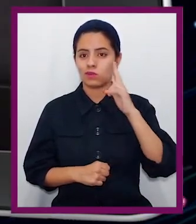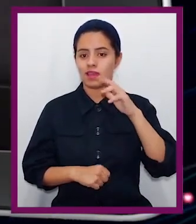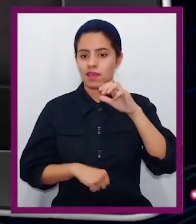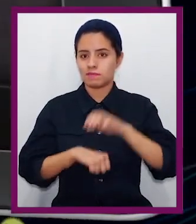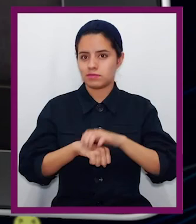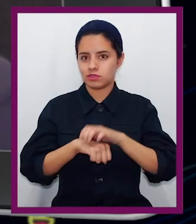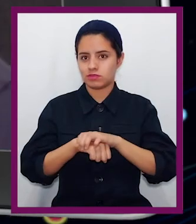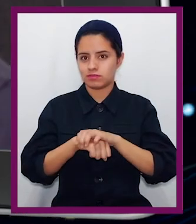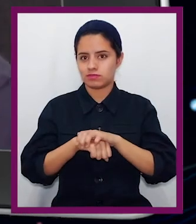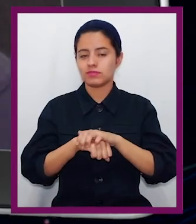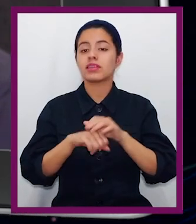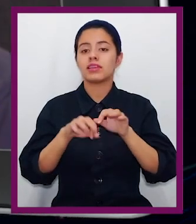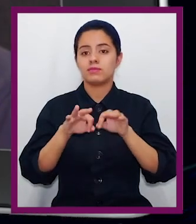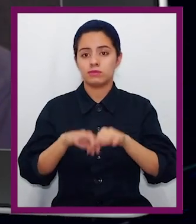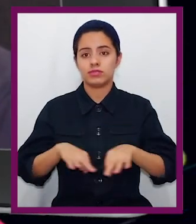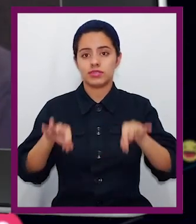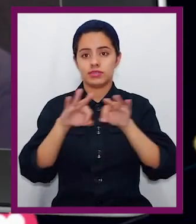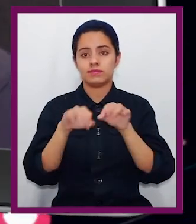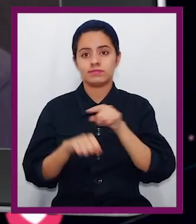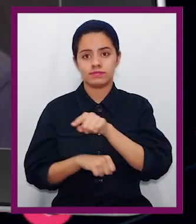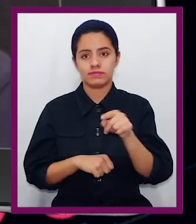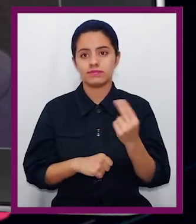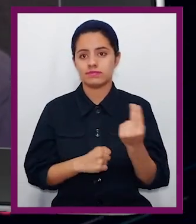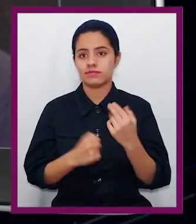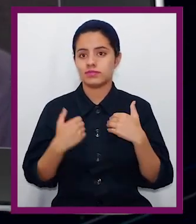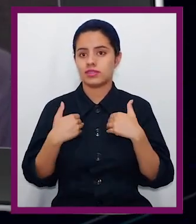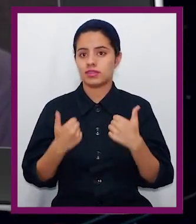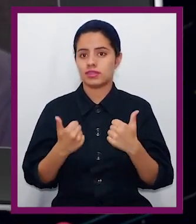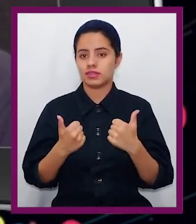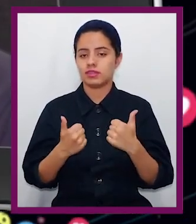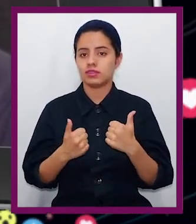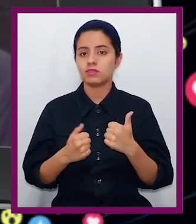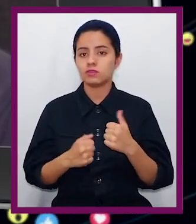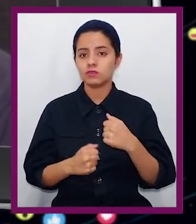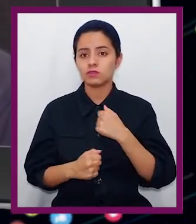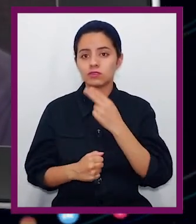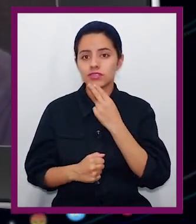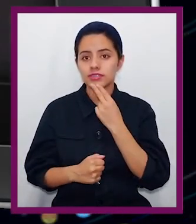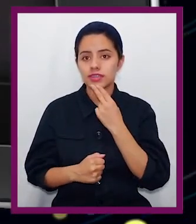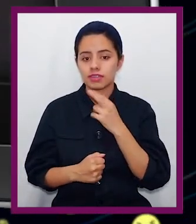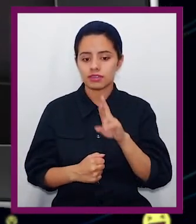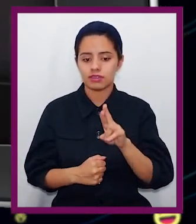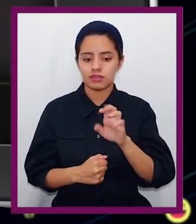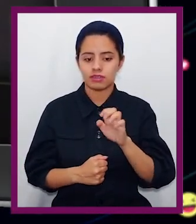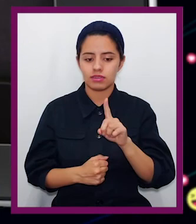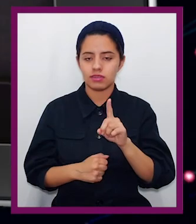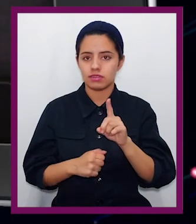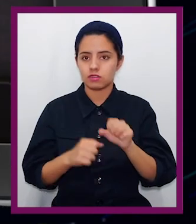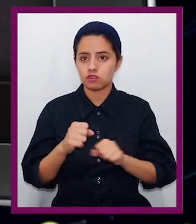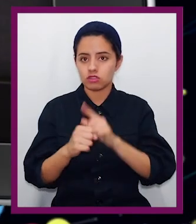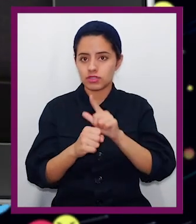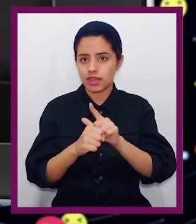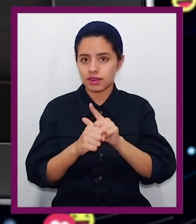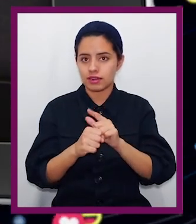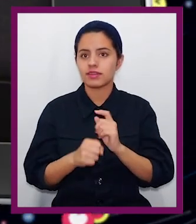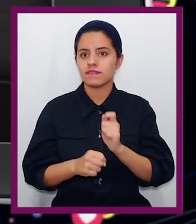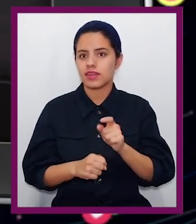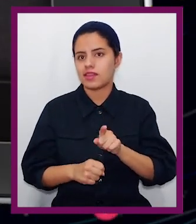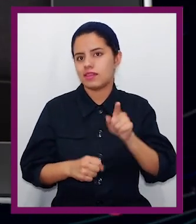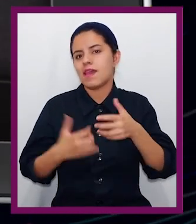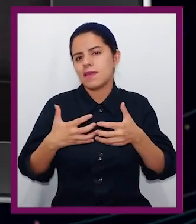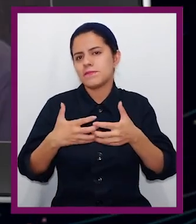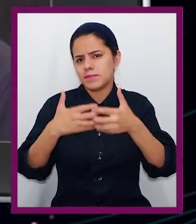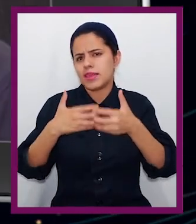Hola amigos, es muy importante que entendamos que cuando utilizamos una red social estamos utilizando los servicios que provee